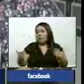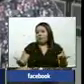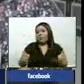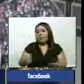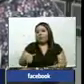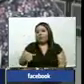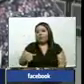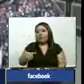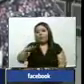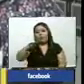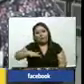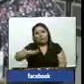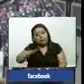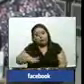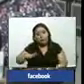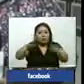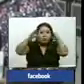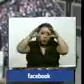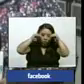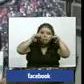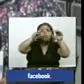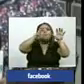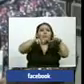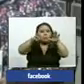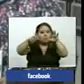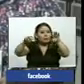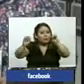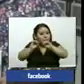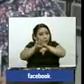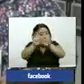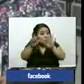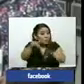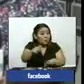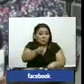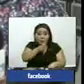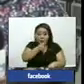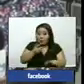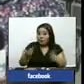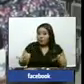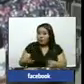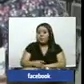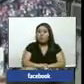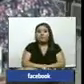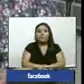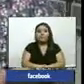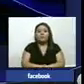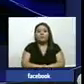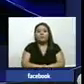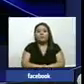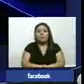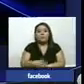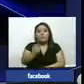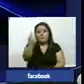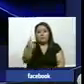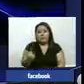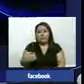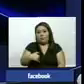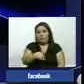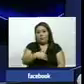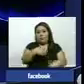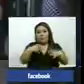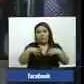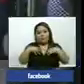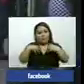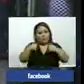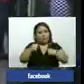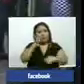las tardes, noches y partes de la madrugada. Y eso es todo en cuanto al tiempo. Y la ministra de Salud, Ana